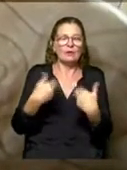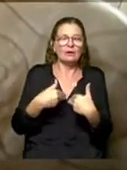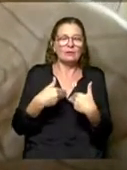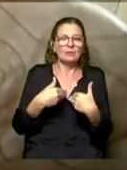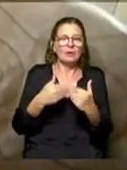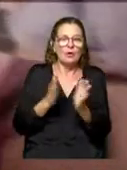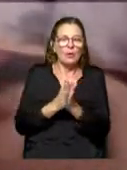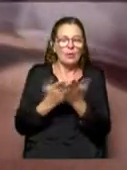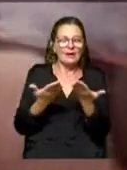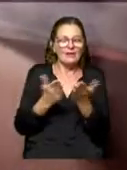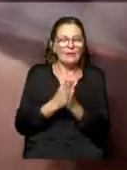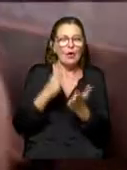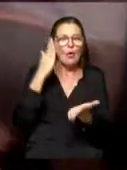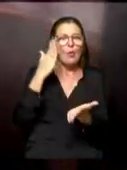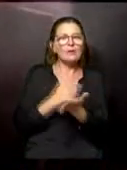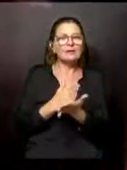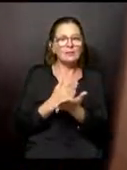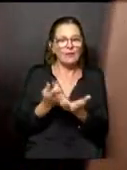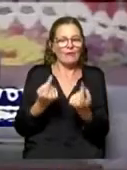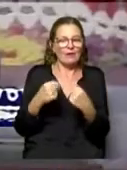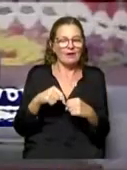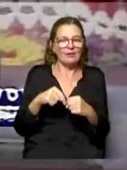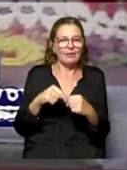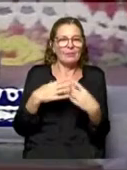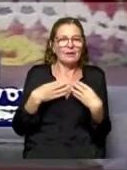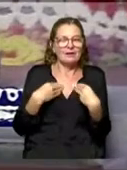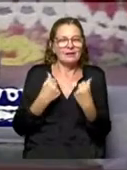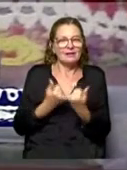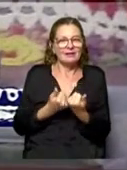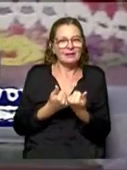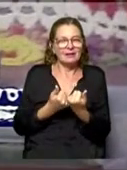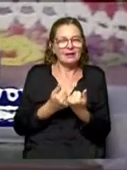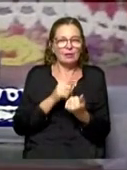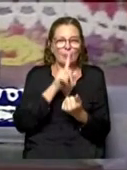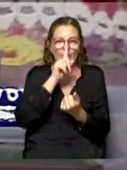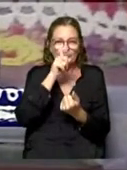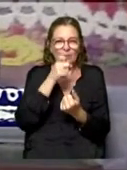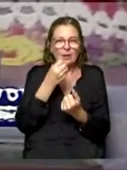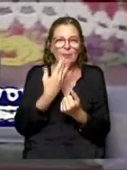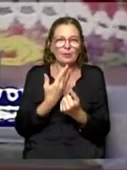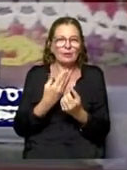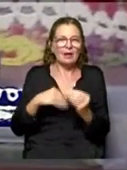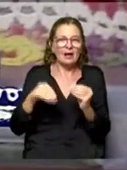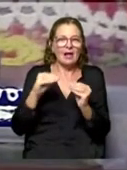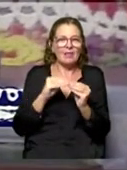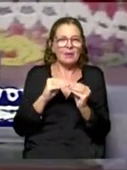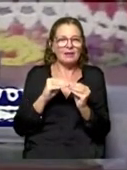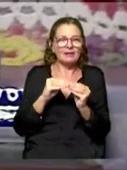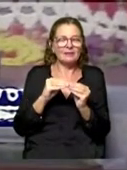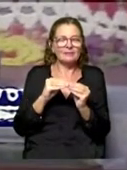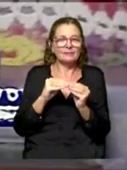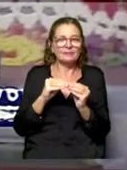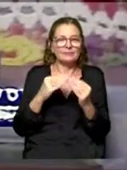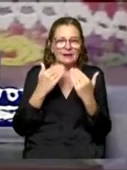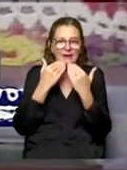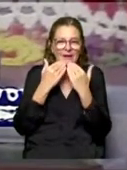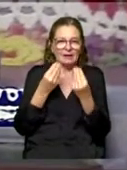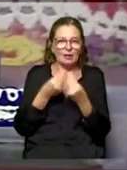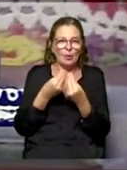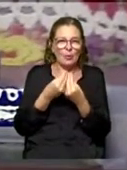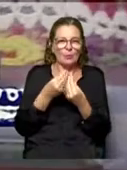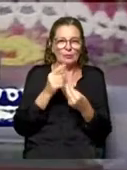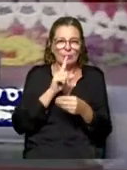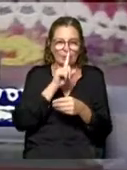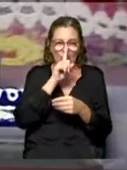libro. Y me siento muy montevideana porque además le agradezco mucho a esta ciudad.